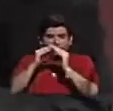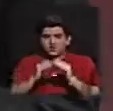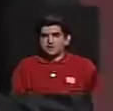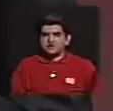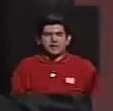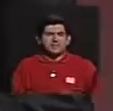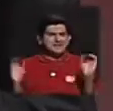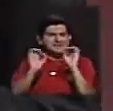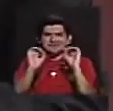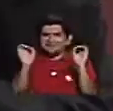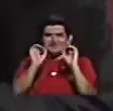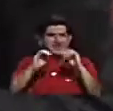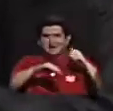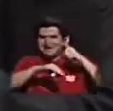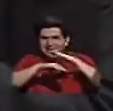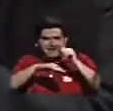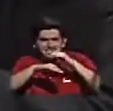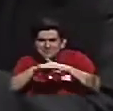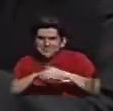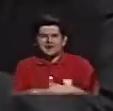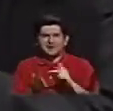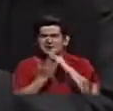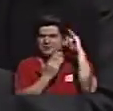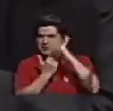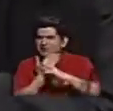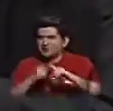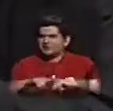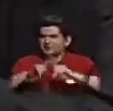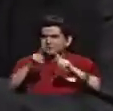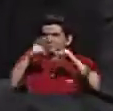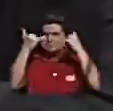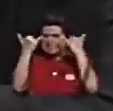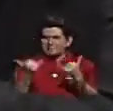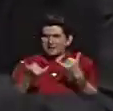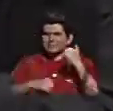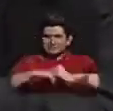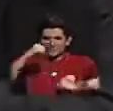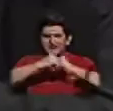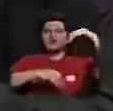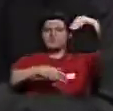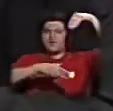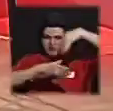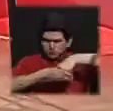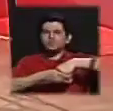no ha llegado un centavo a las comunidades, pero sí han entrado en una estructura